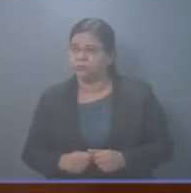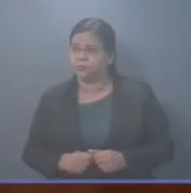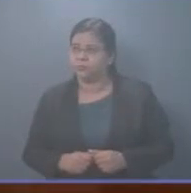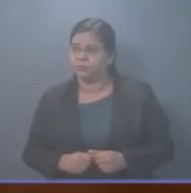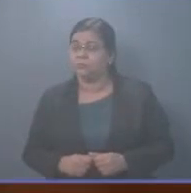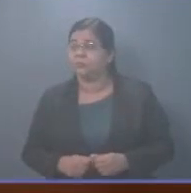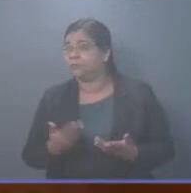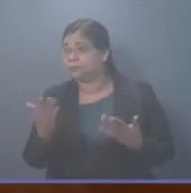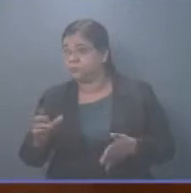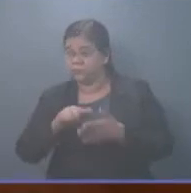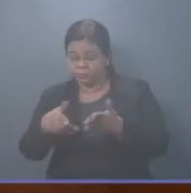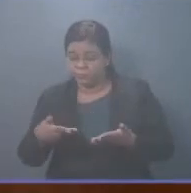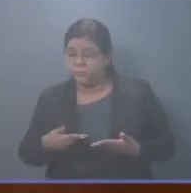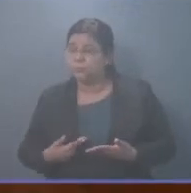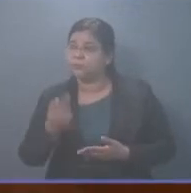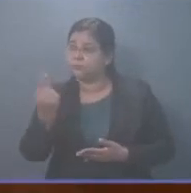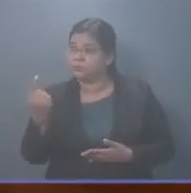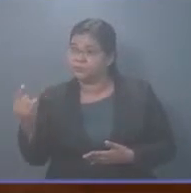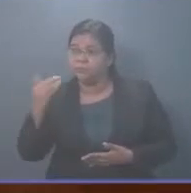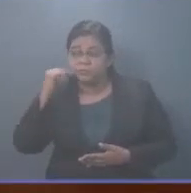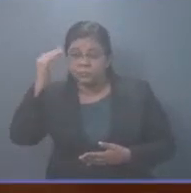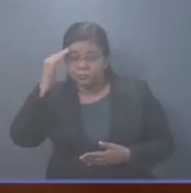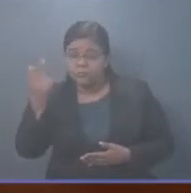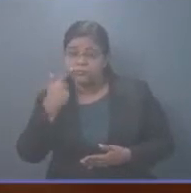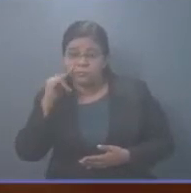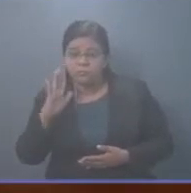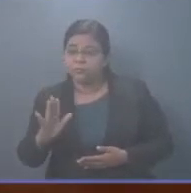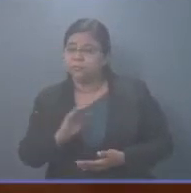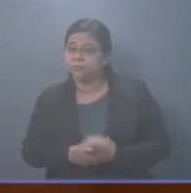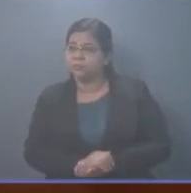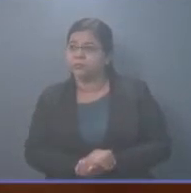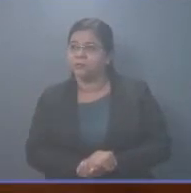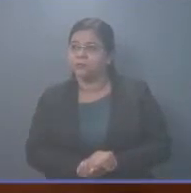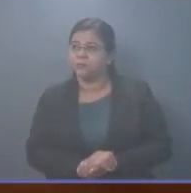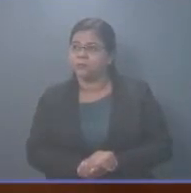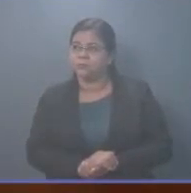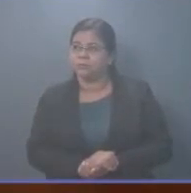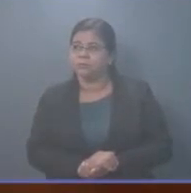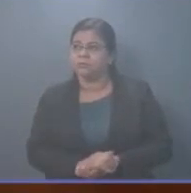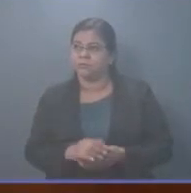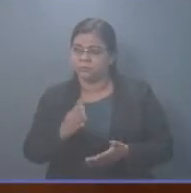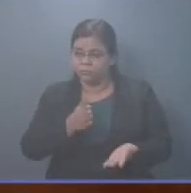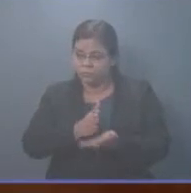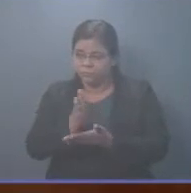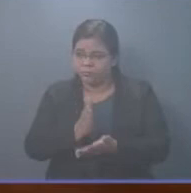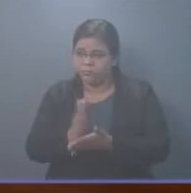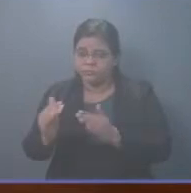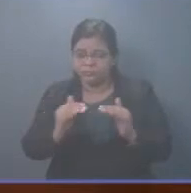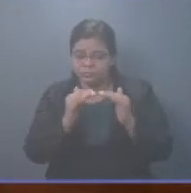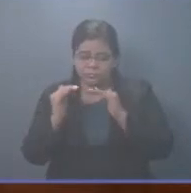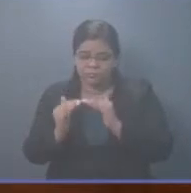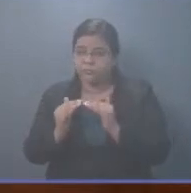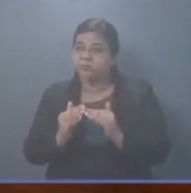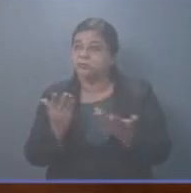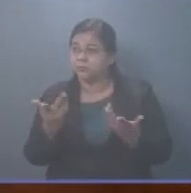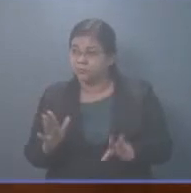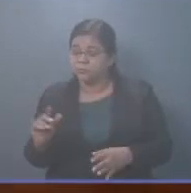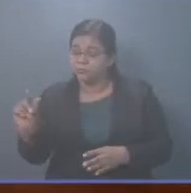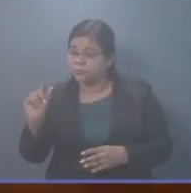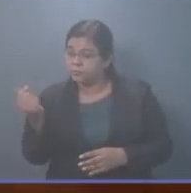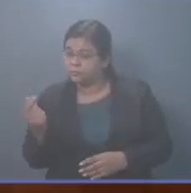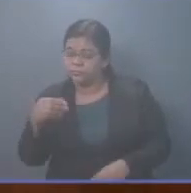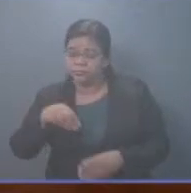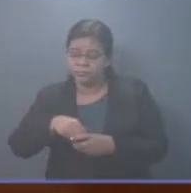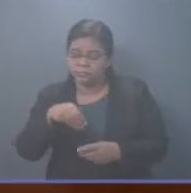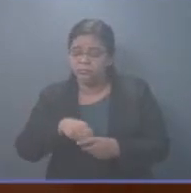Los derechos fundamentales de las personas adultas mayores son, literal, Y, tener acceso en igualdad de condiciones a préstamos bancarios y